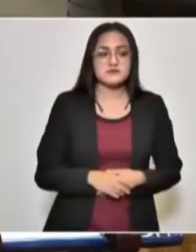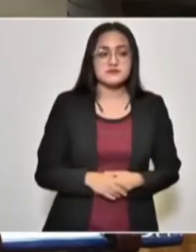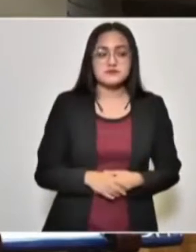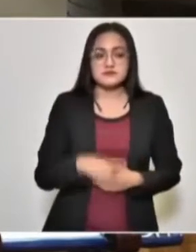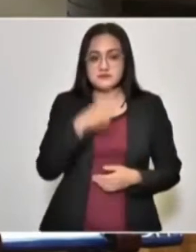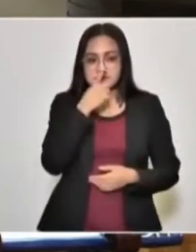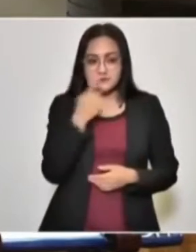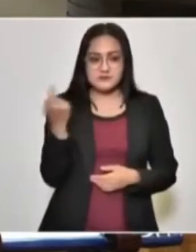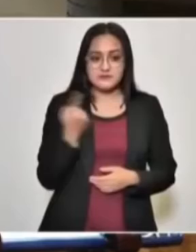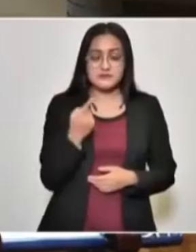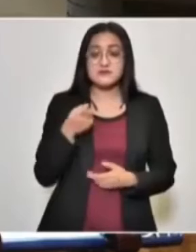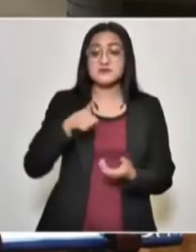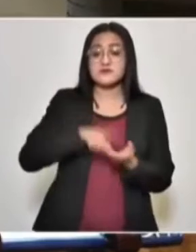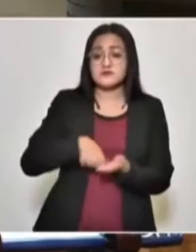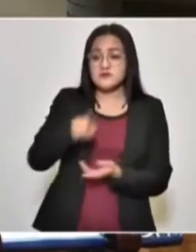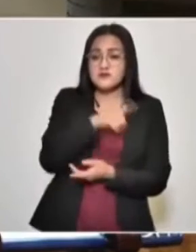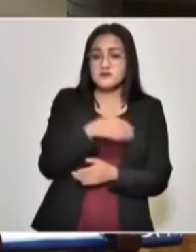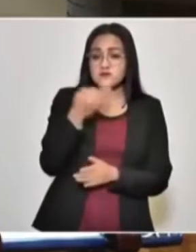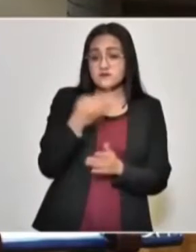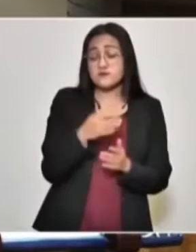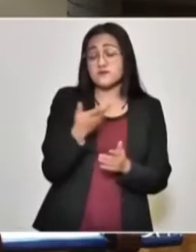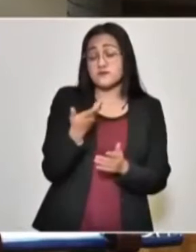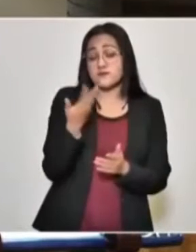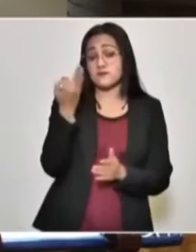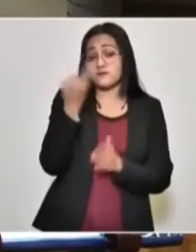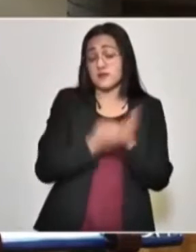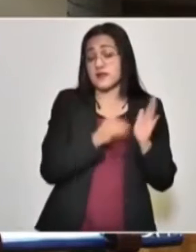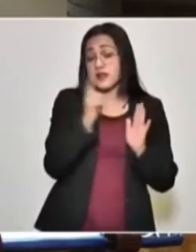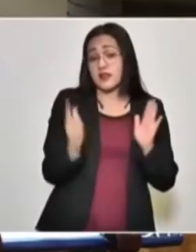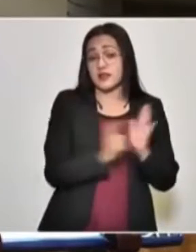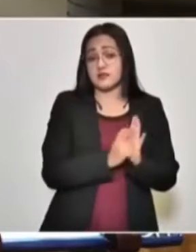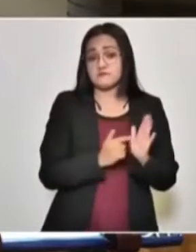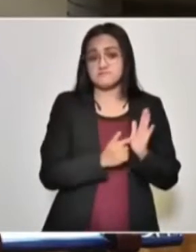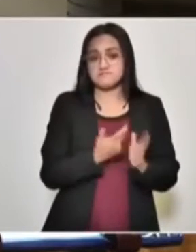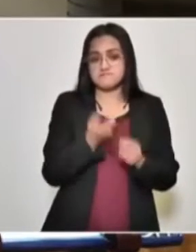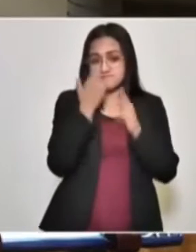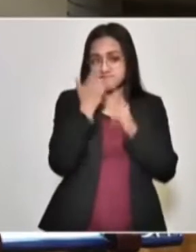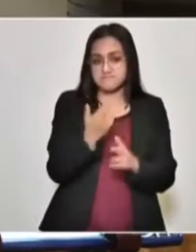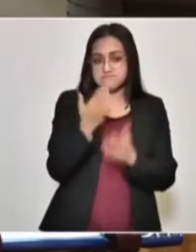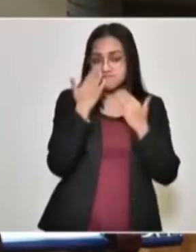funcionaban en la clandestinidad, no tenían autorización.